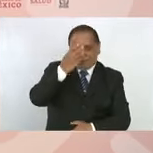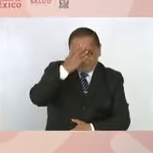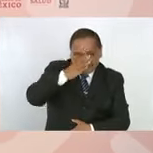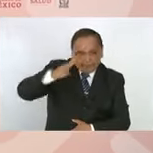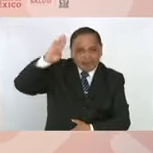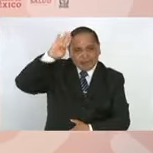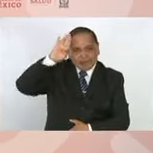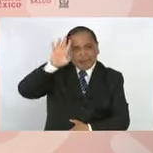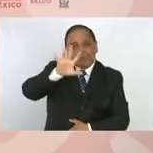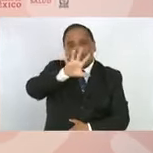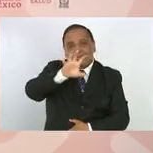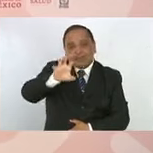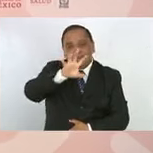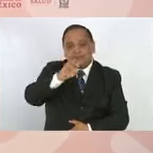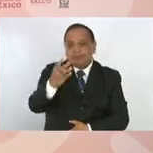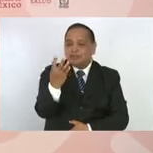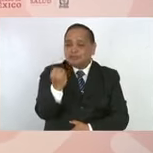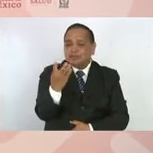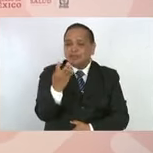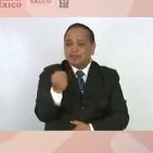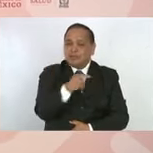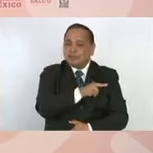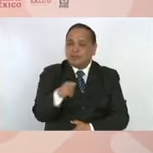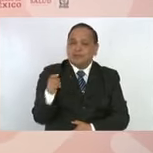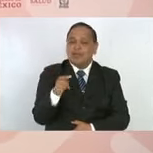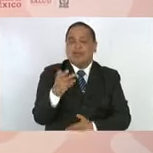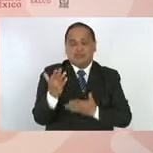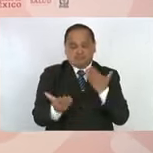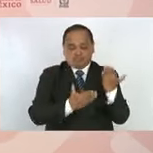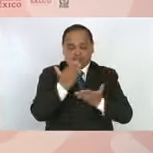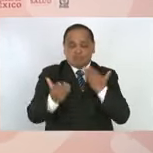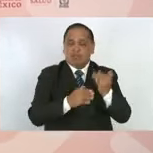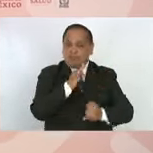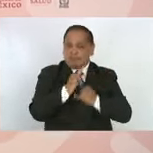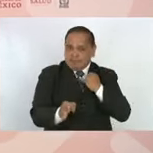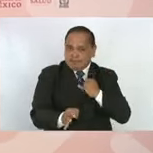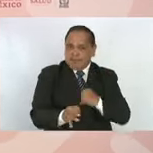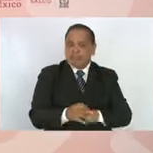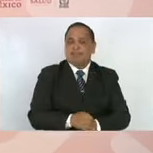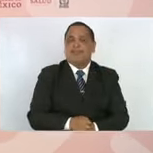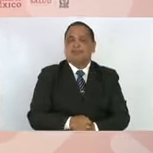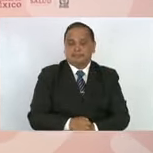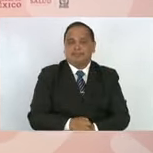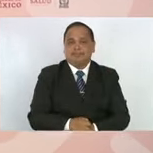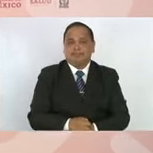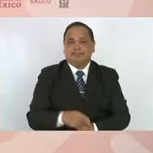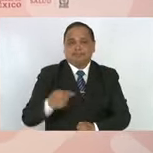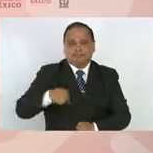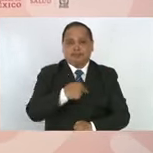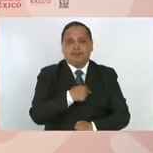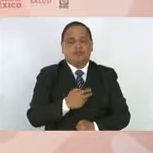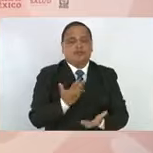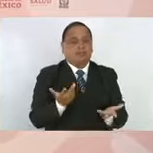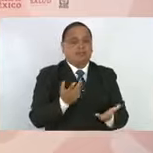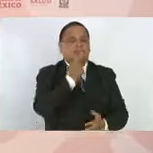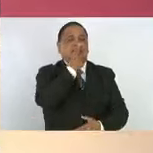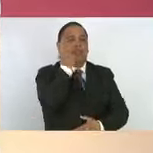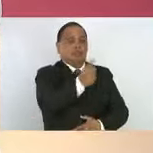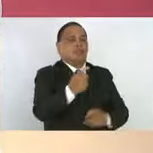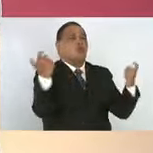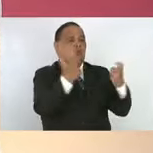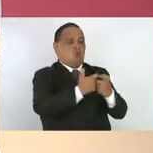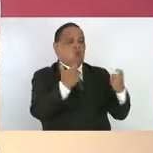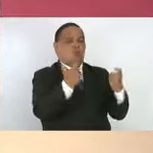509 en pregrado, en posgrado. Y si hablamos de cooperación, no puedo dejar